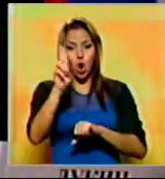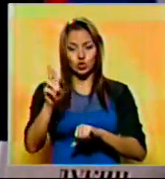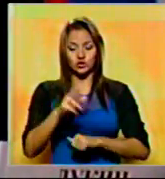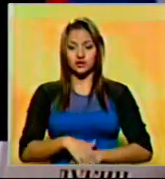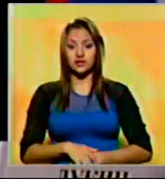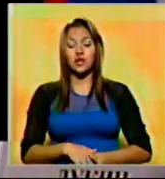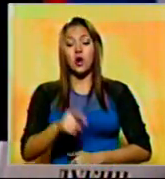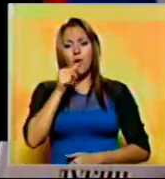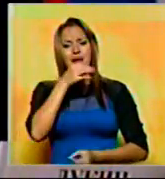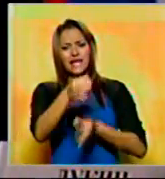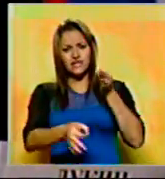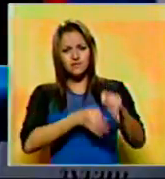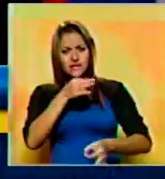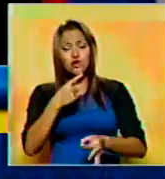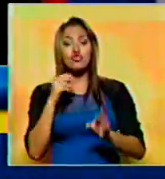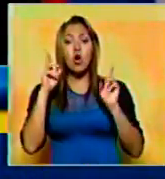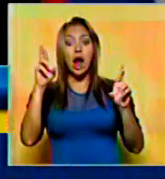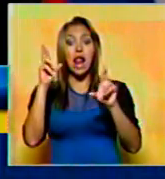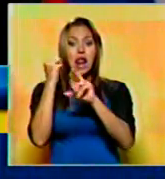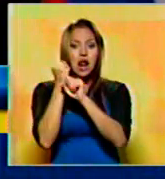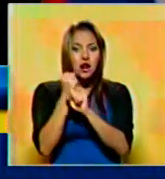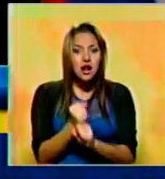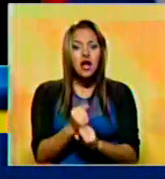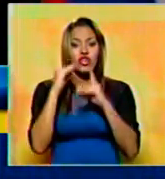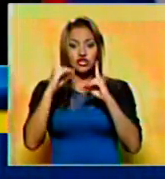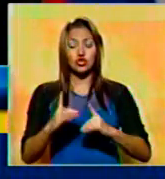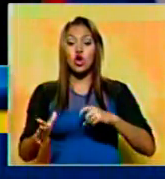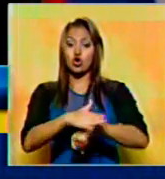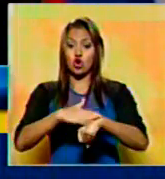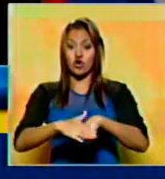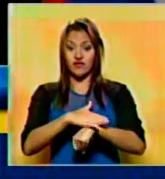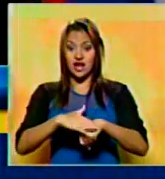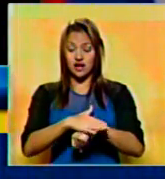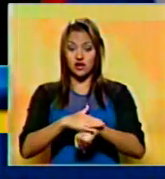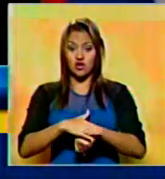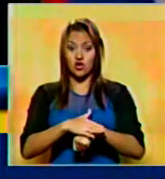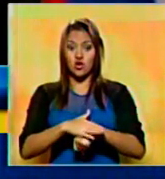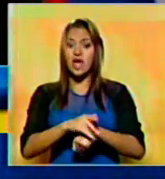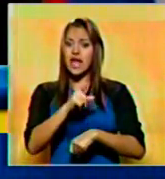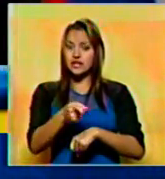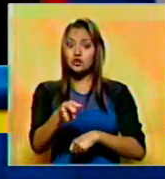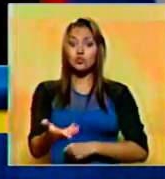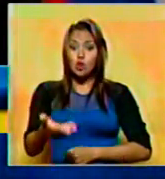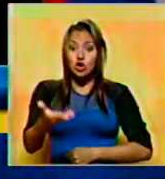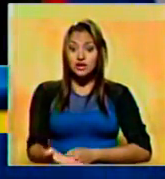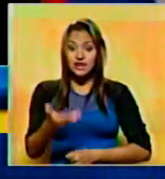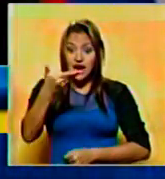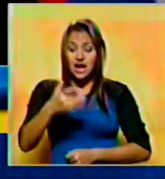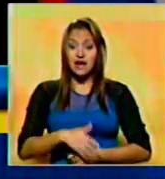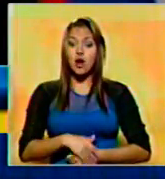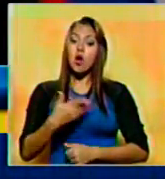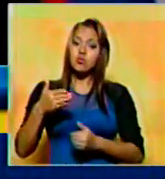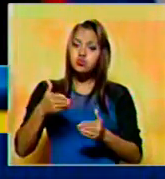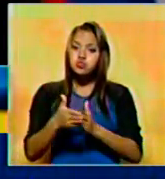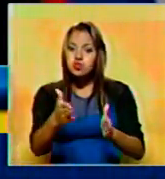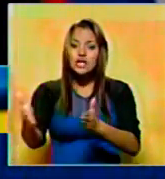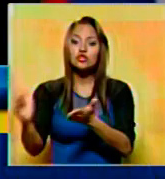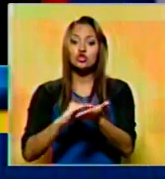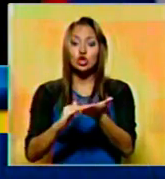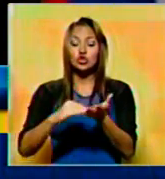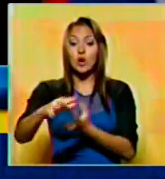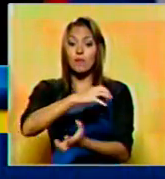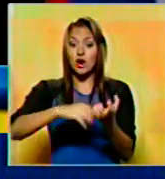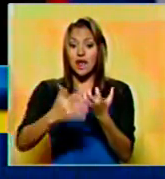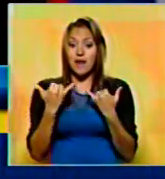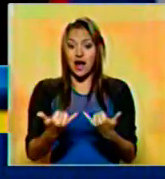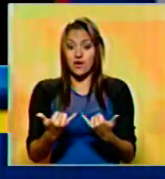kremlin expresó su esperanza de que la decisión del gobierno de Damasco será un paso muy importante en el camino hacia la solución de la crisis